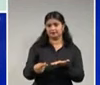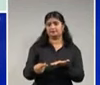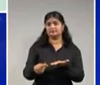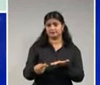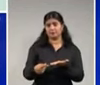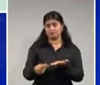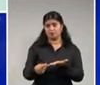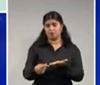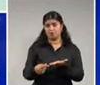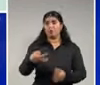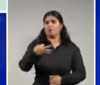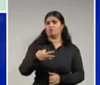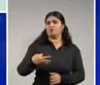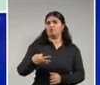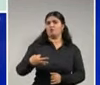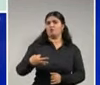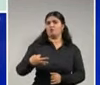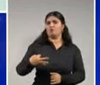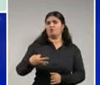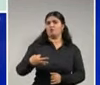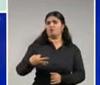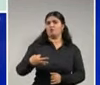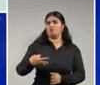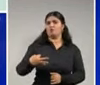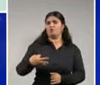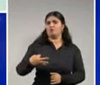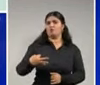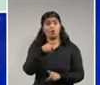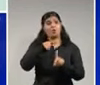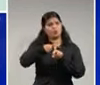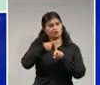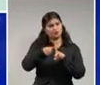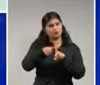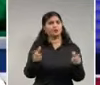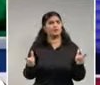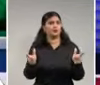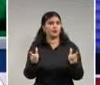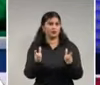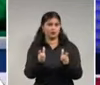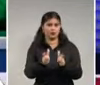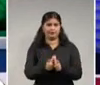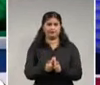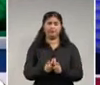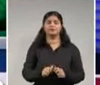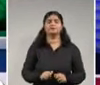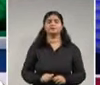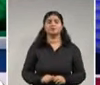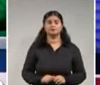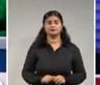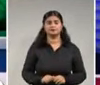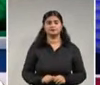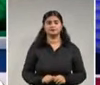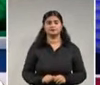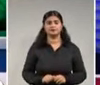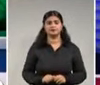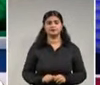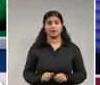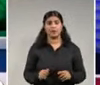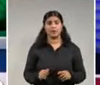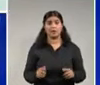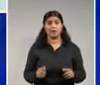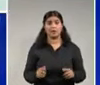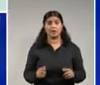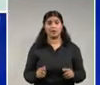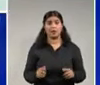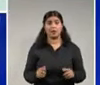recuperados, porque van logrando tasas de incidencia inferiores a 20. Parece que no lo tenemos ahí